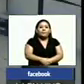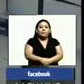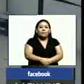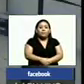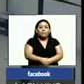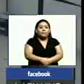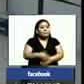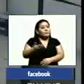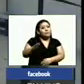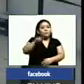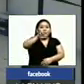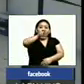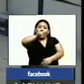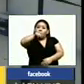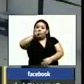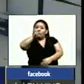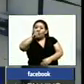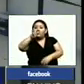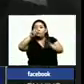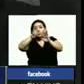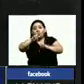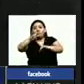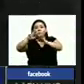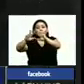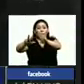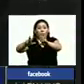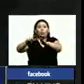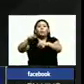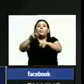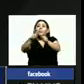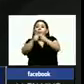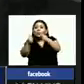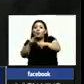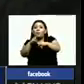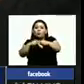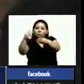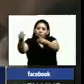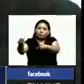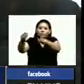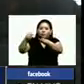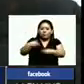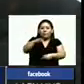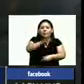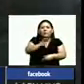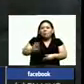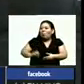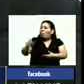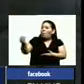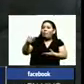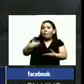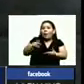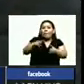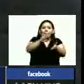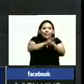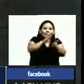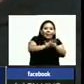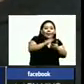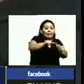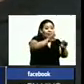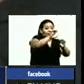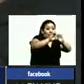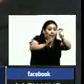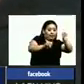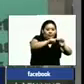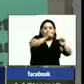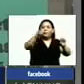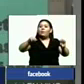Más de 3.228 millones de dólares fueron recibidos en El Salvador en concepto de remesas de enero a